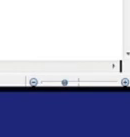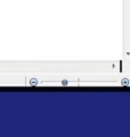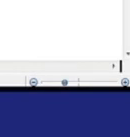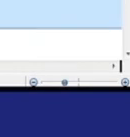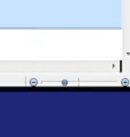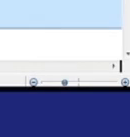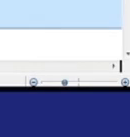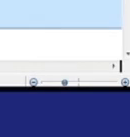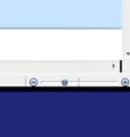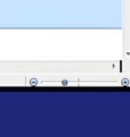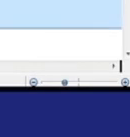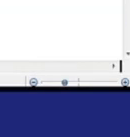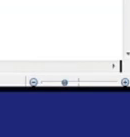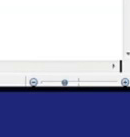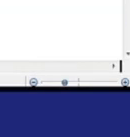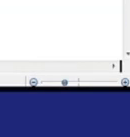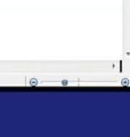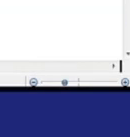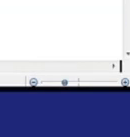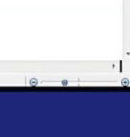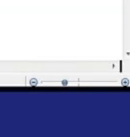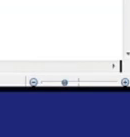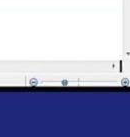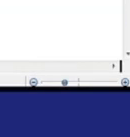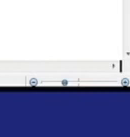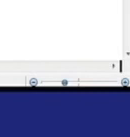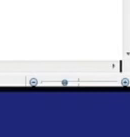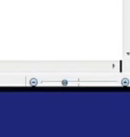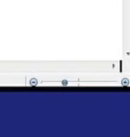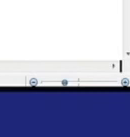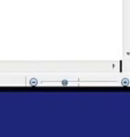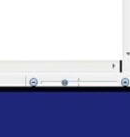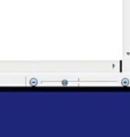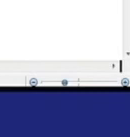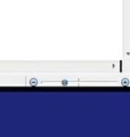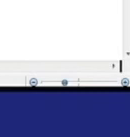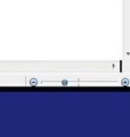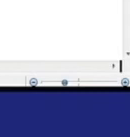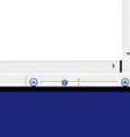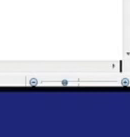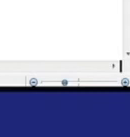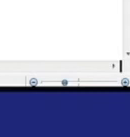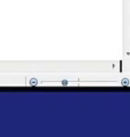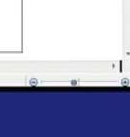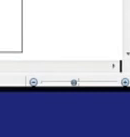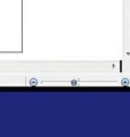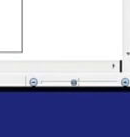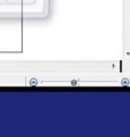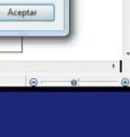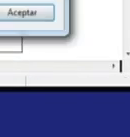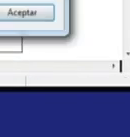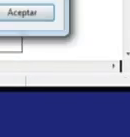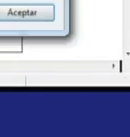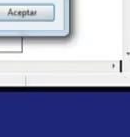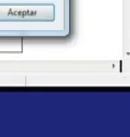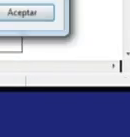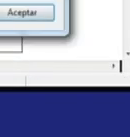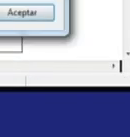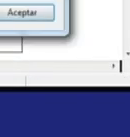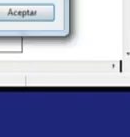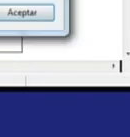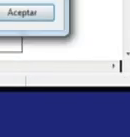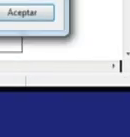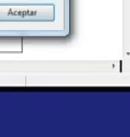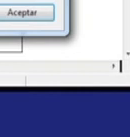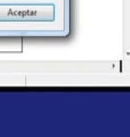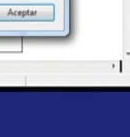Le damos el ancho y el alto deseado a nuestro trabajo. Aquí insertaremos la